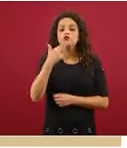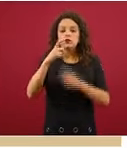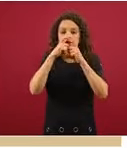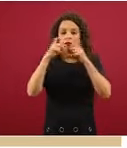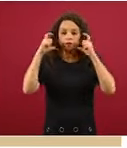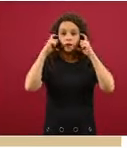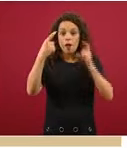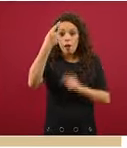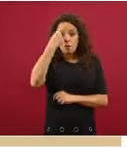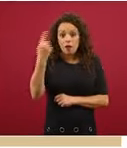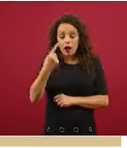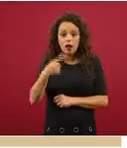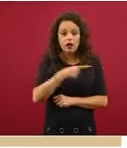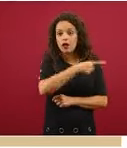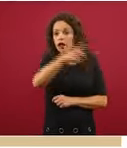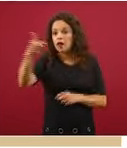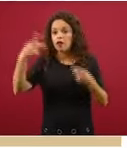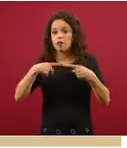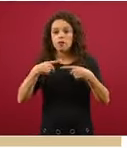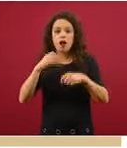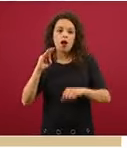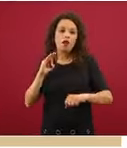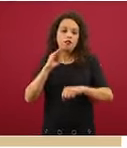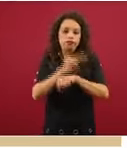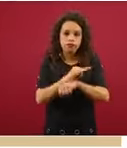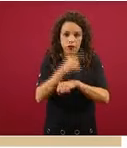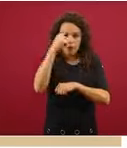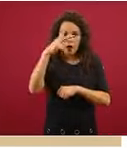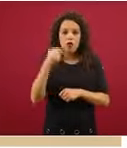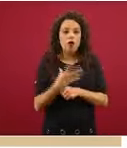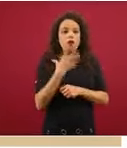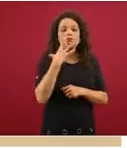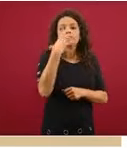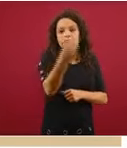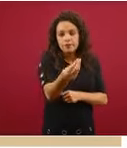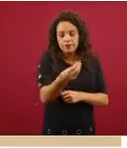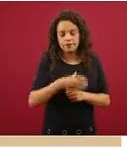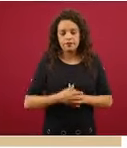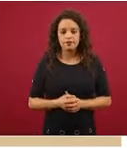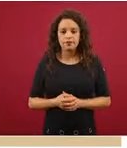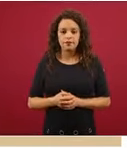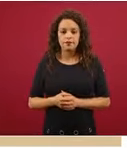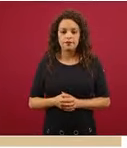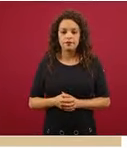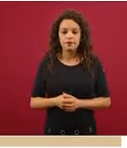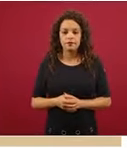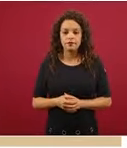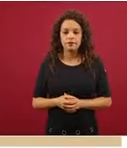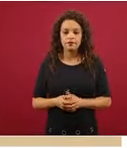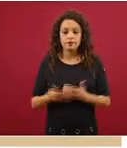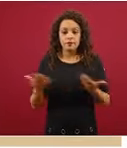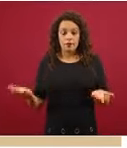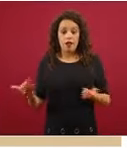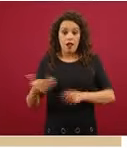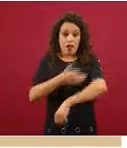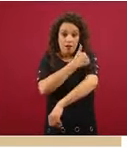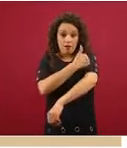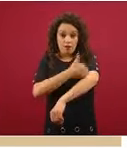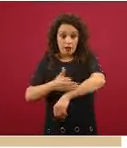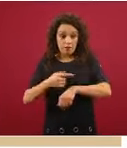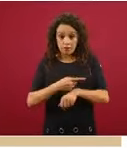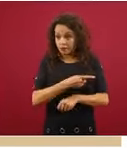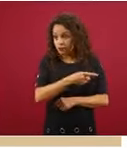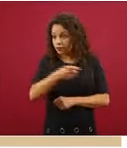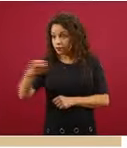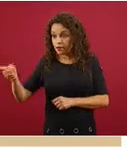que aislarle lo más posible de la familia. Probablemente el resto de la familia ya